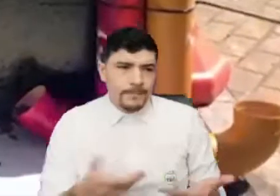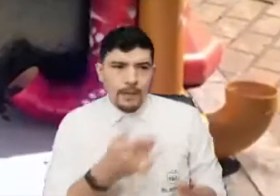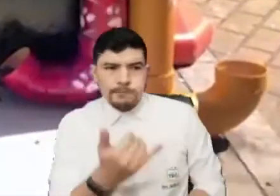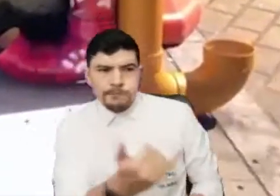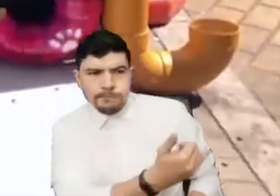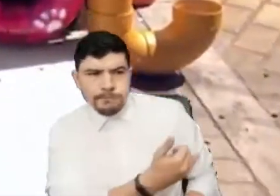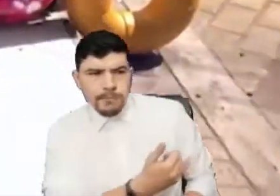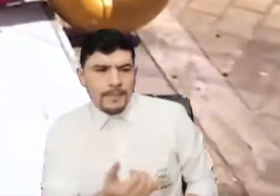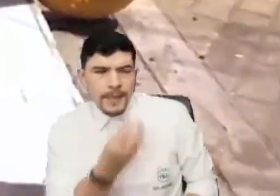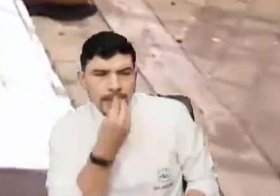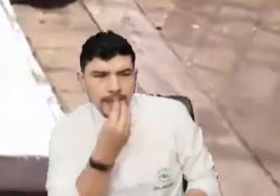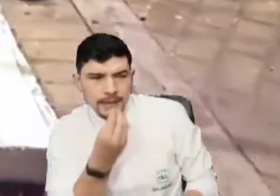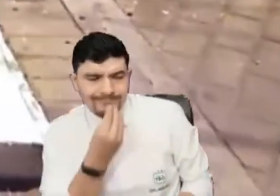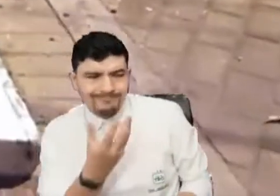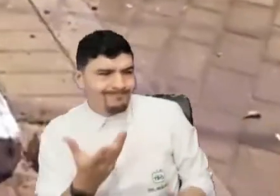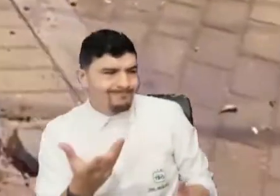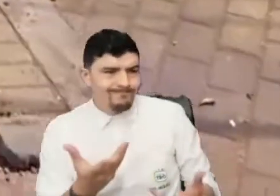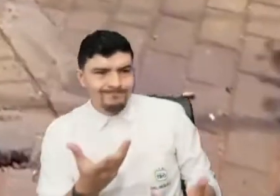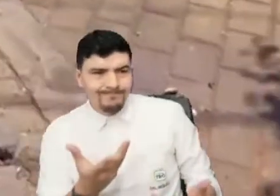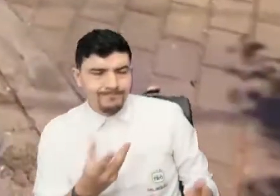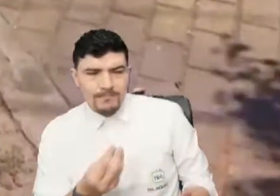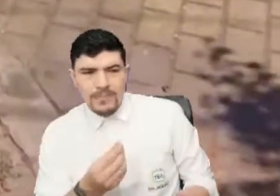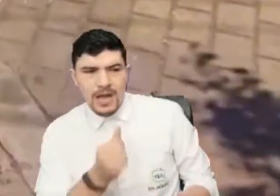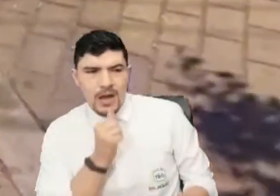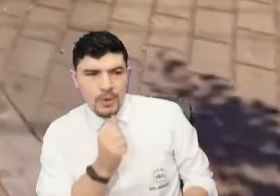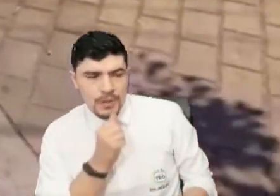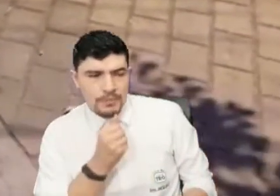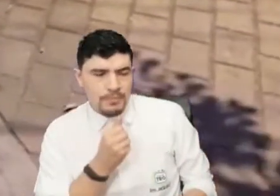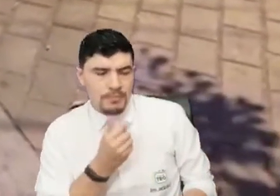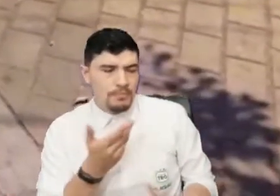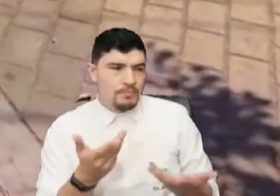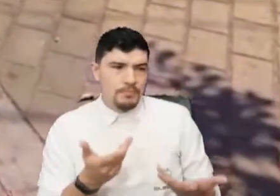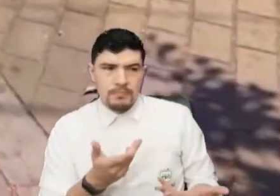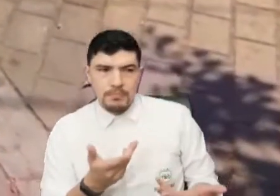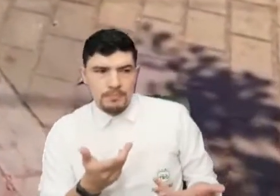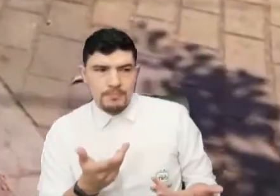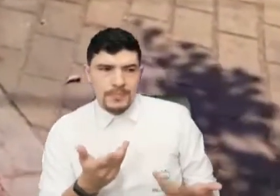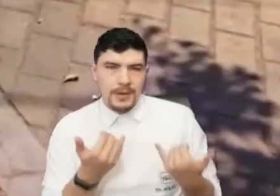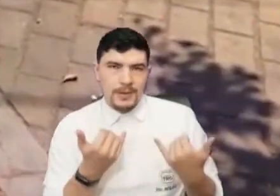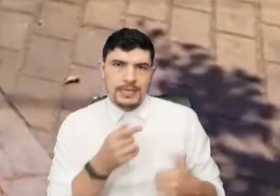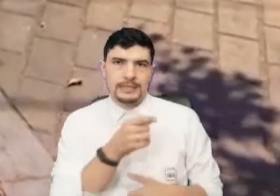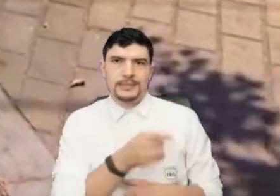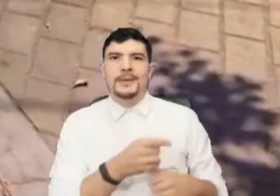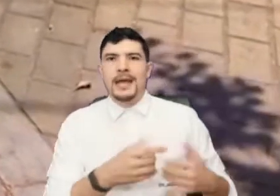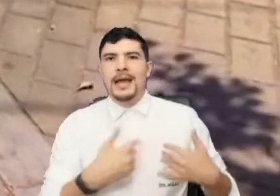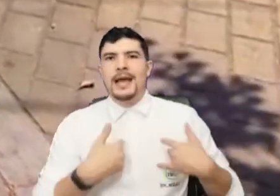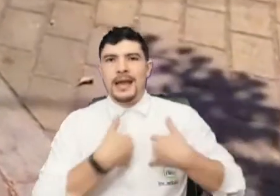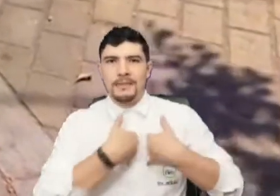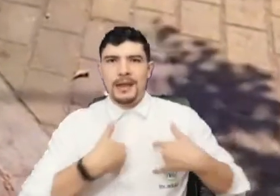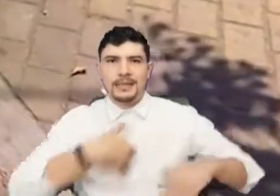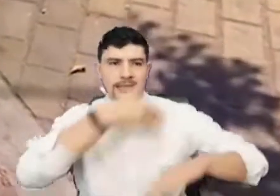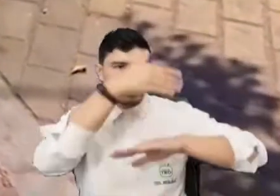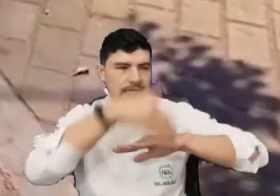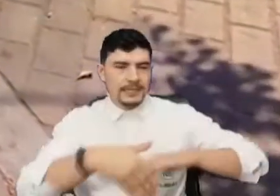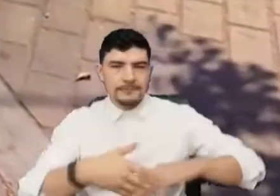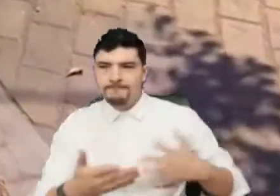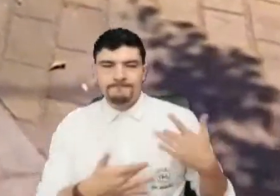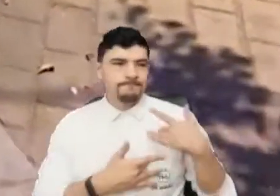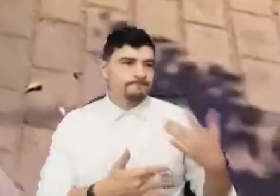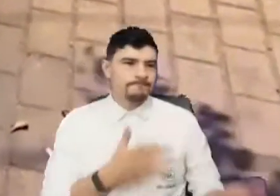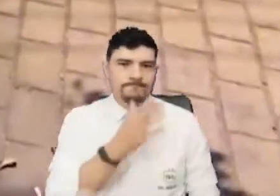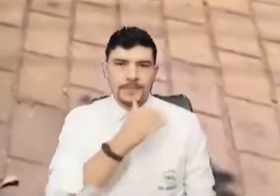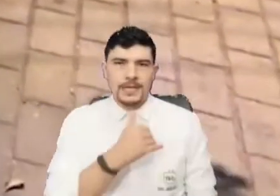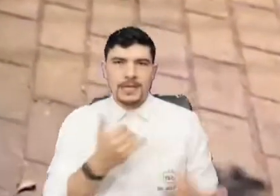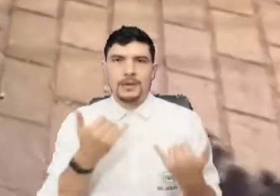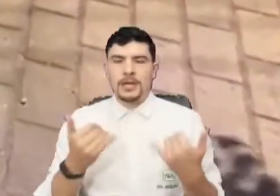periodo de cuarentena tiempo de pandemia por el cual estamos atravesando no solamente en la isla sino a nivel